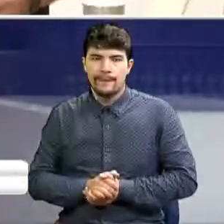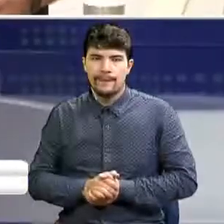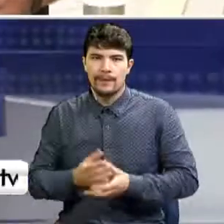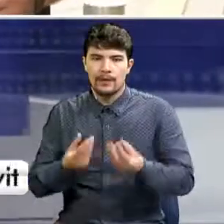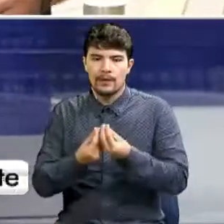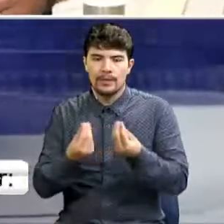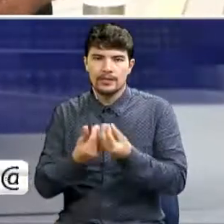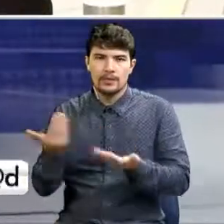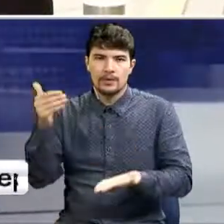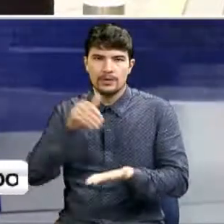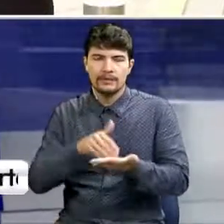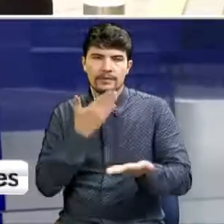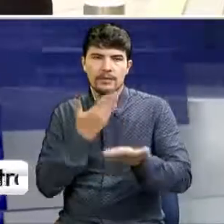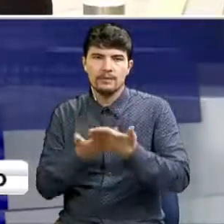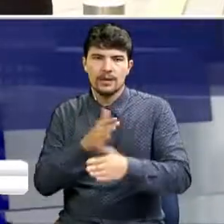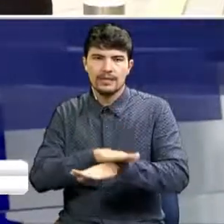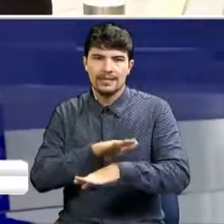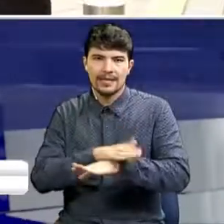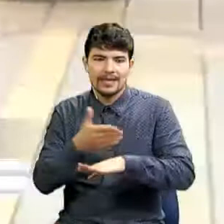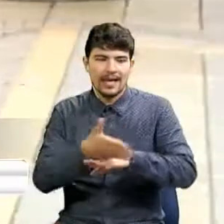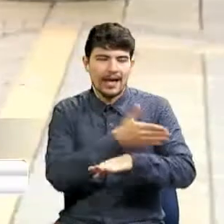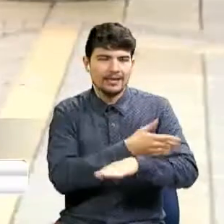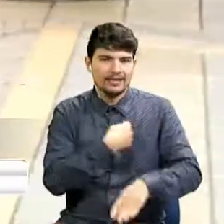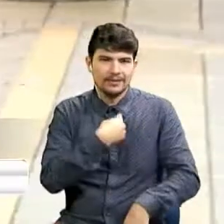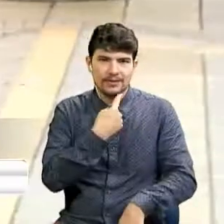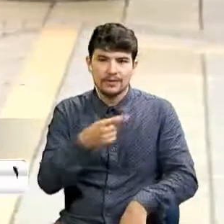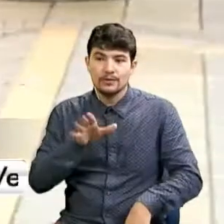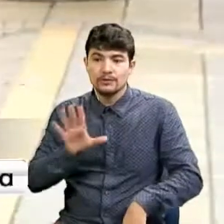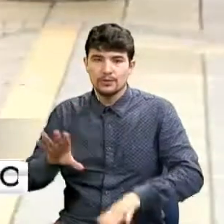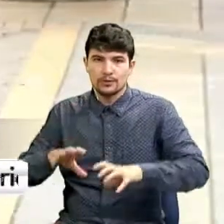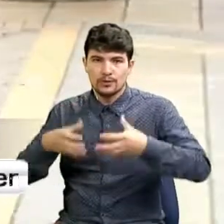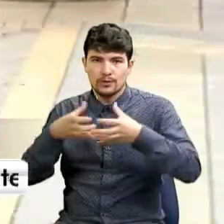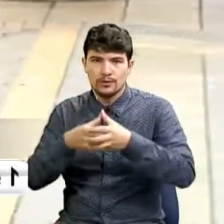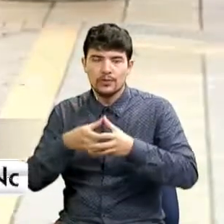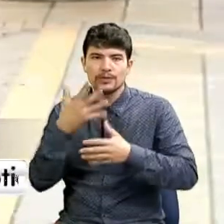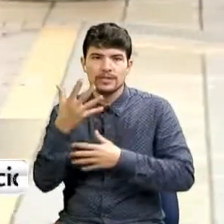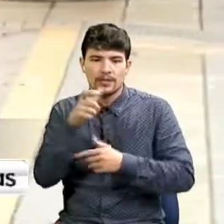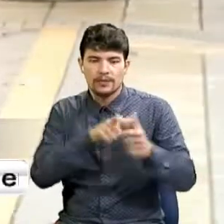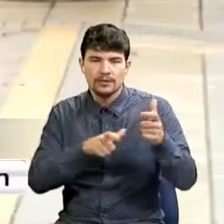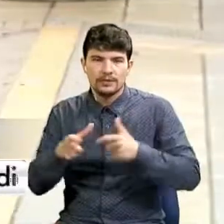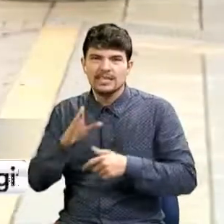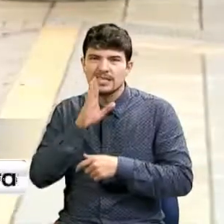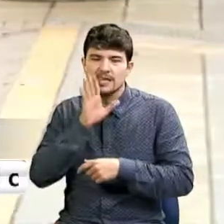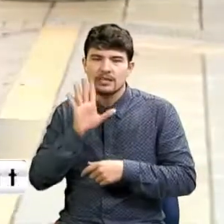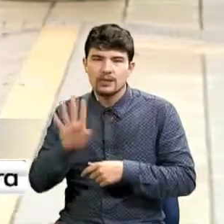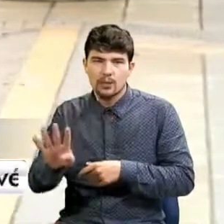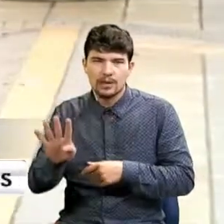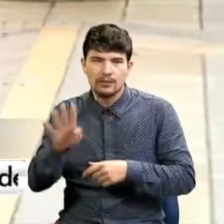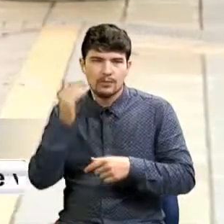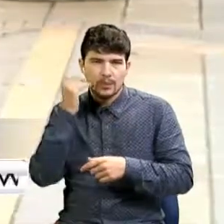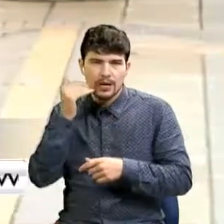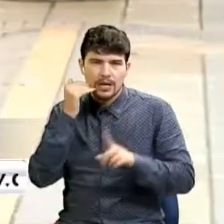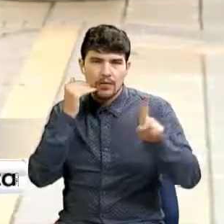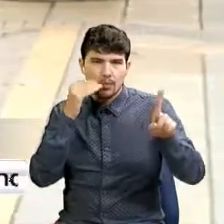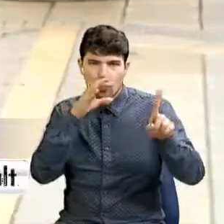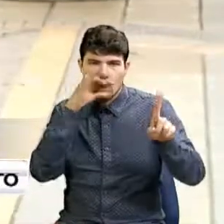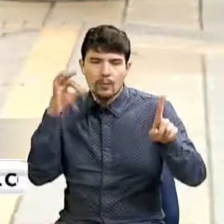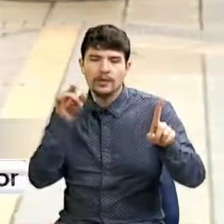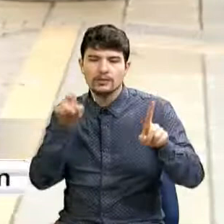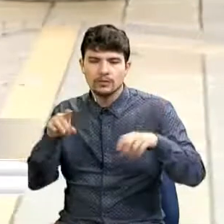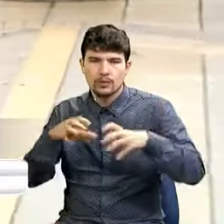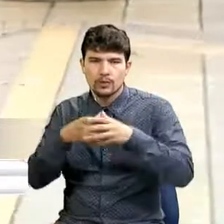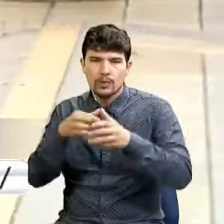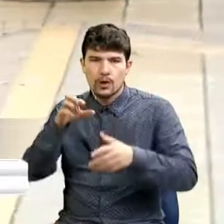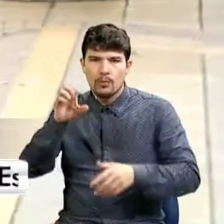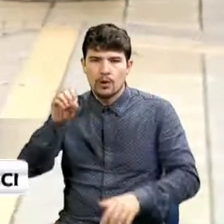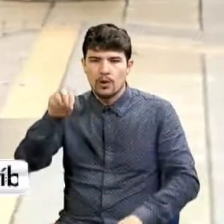Compañeros, nuevamente buenas tardes. Pues como decía anteriormente, esta banda integrada por 5 personas, entre ellas 4 mujeres, se denominaba Los